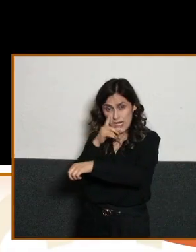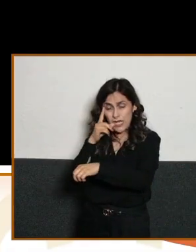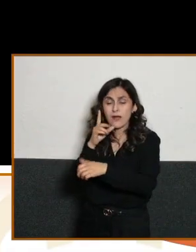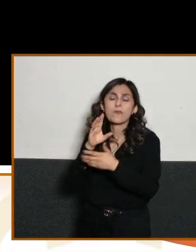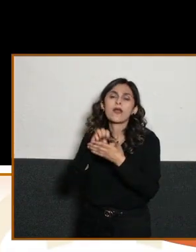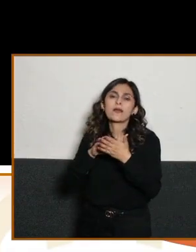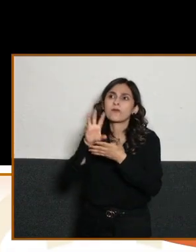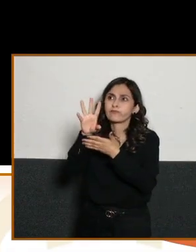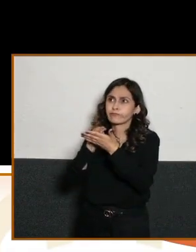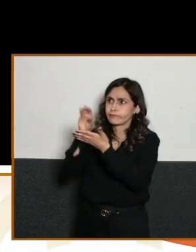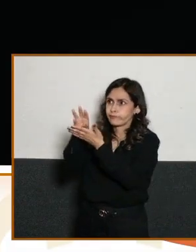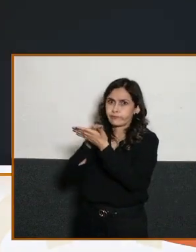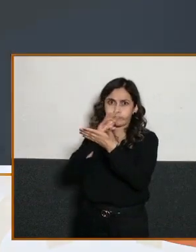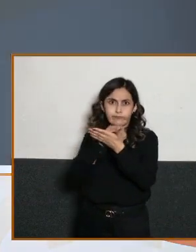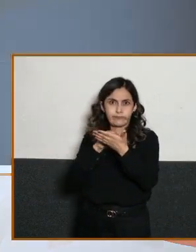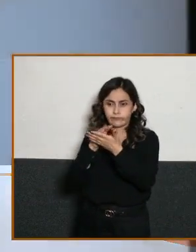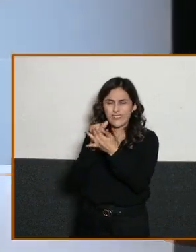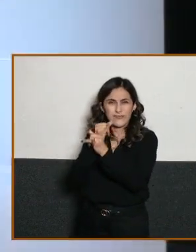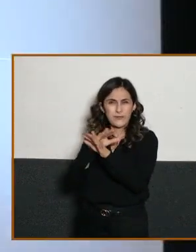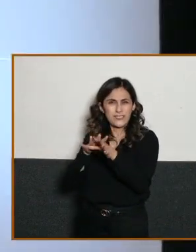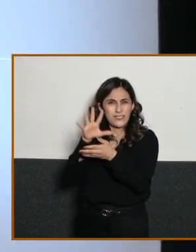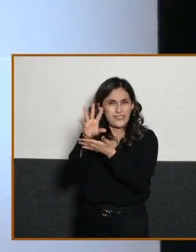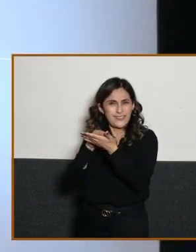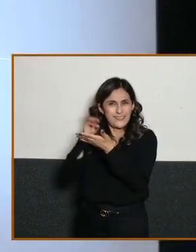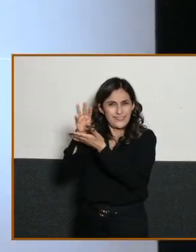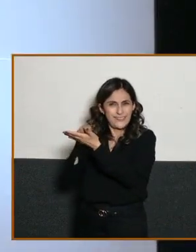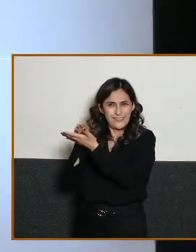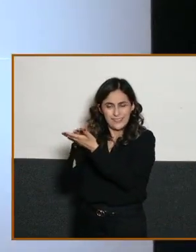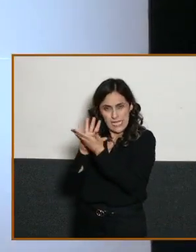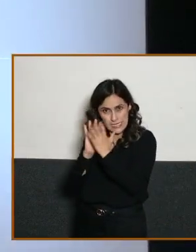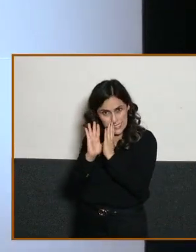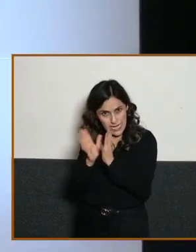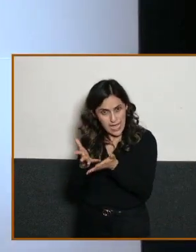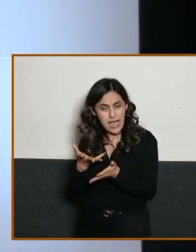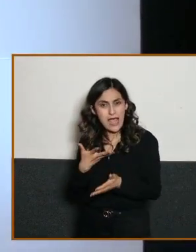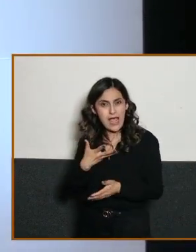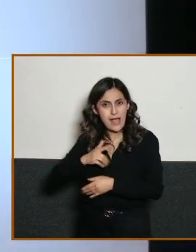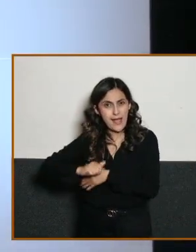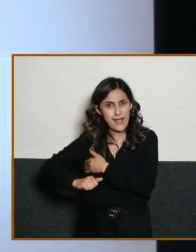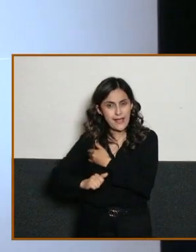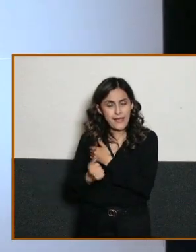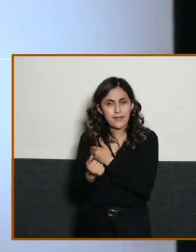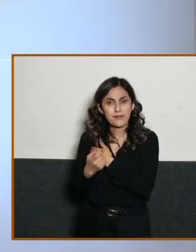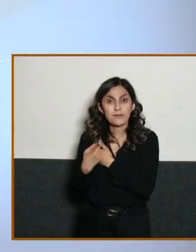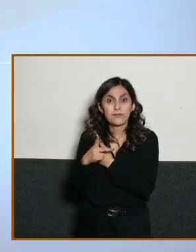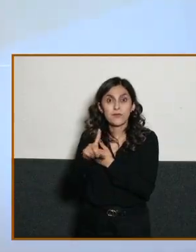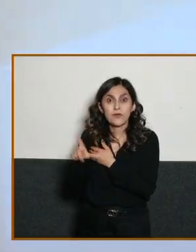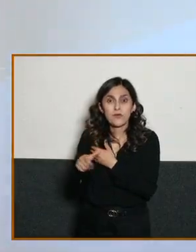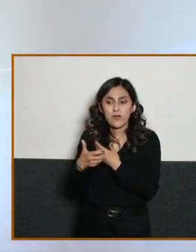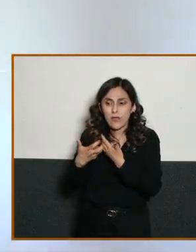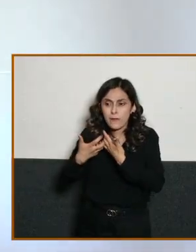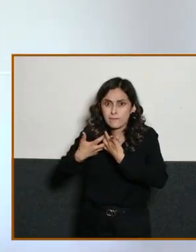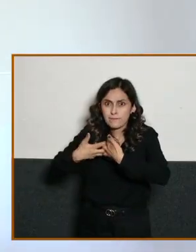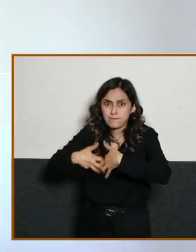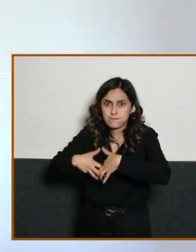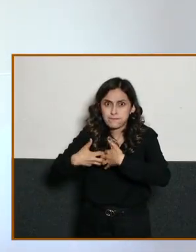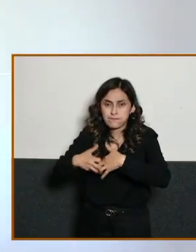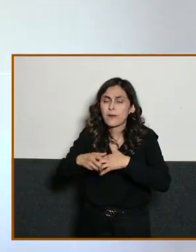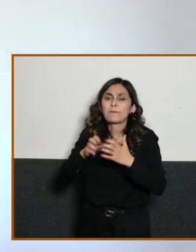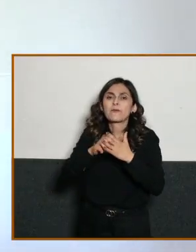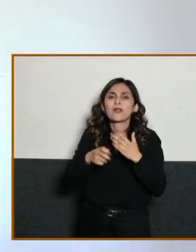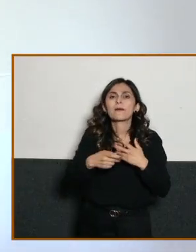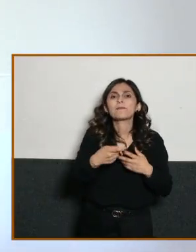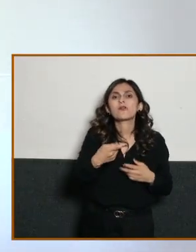datos, tengo mis pesos en mi red neuronal, y ahora ¿cómo le hago para procesar esa información? Para que cuando alguien me